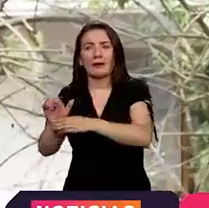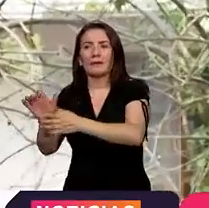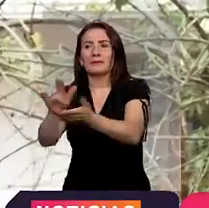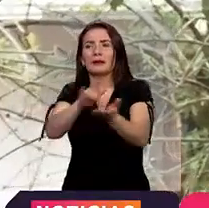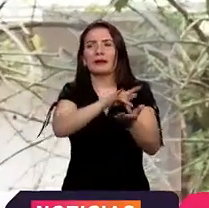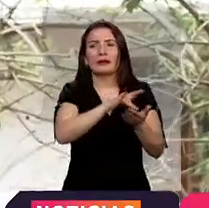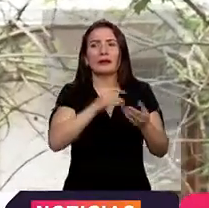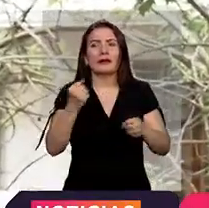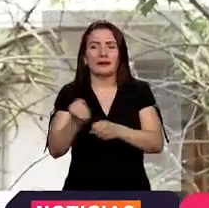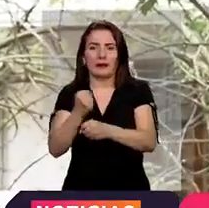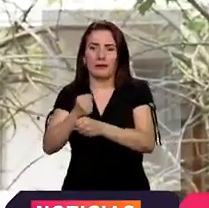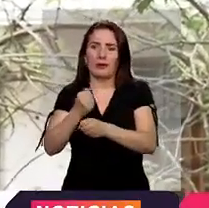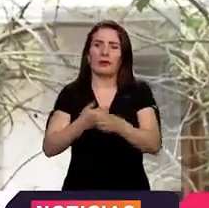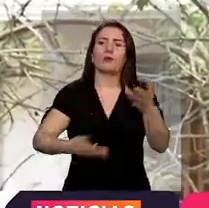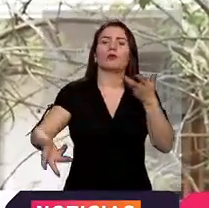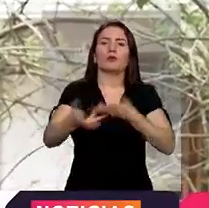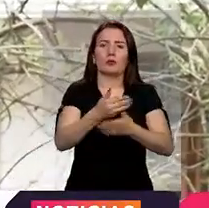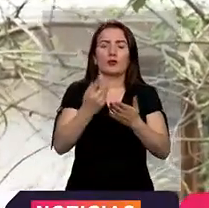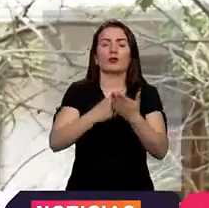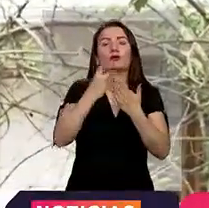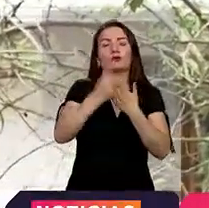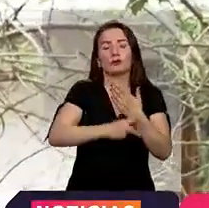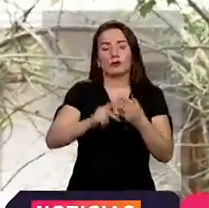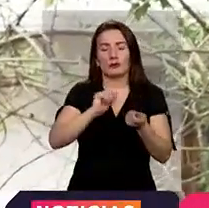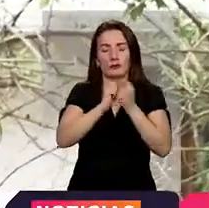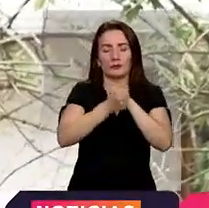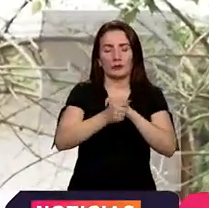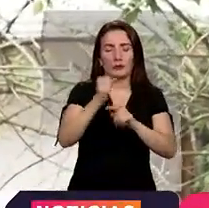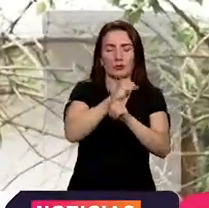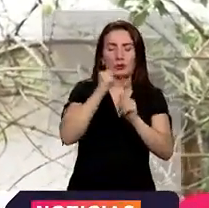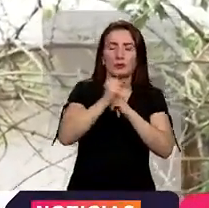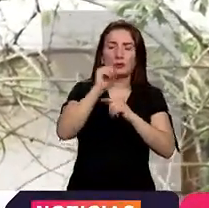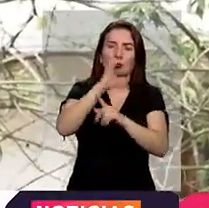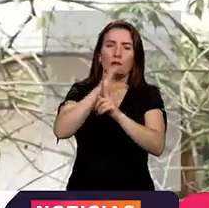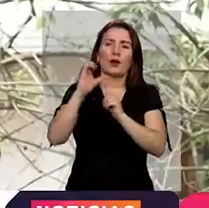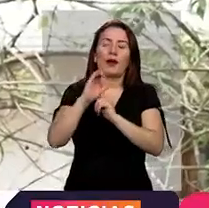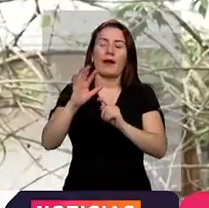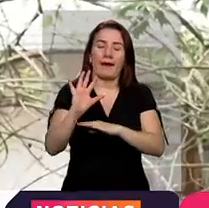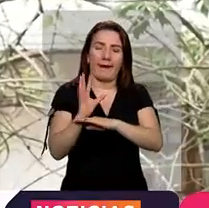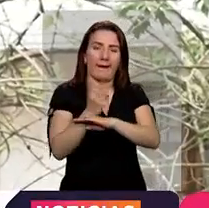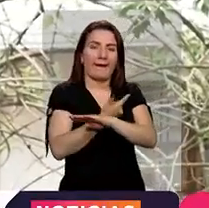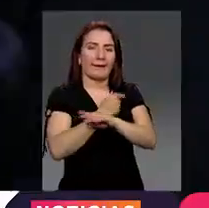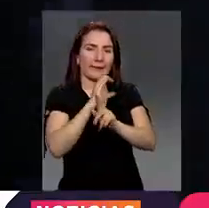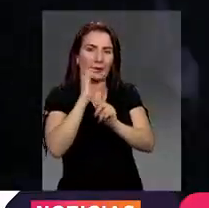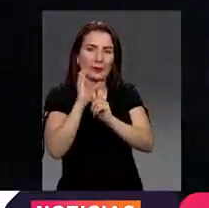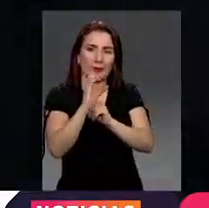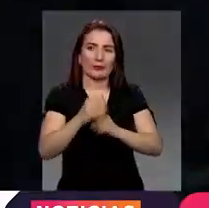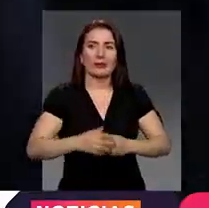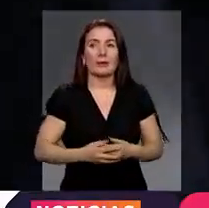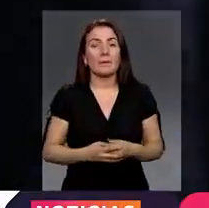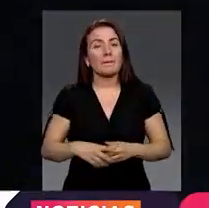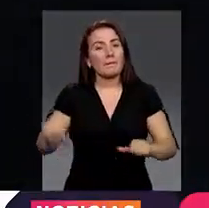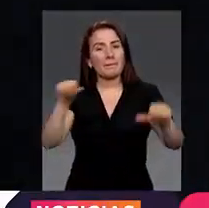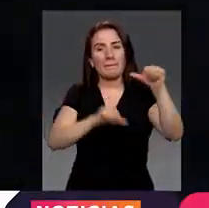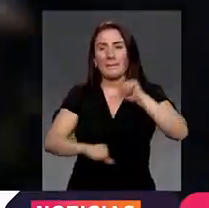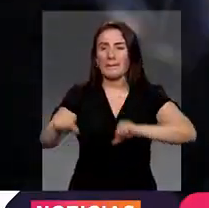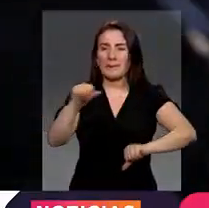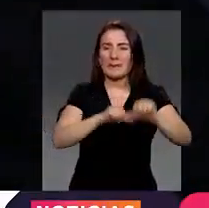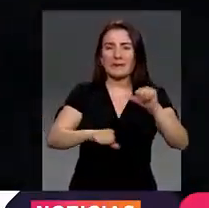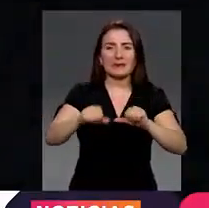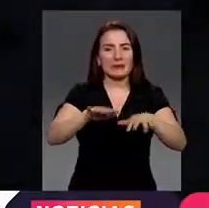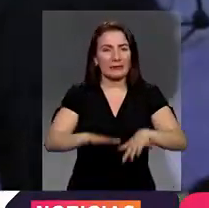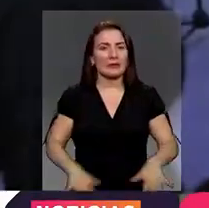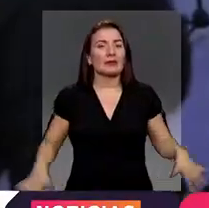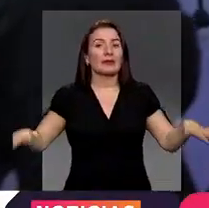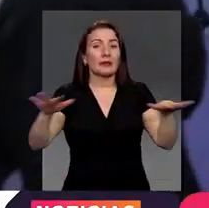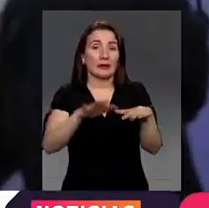para trabajar en este proyecto de transformación social y cultural desde las artes y la cultura. El laboratorio contempla espacios como